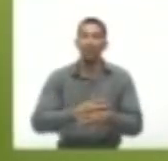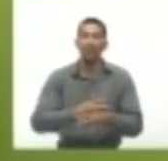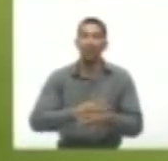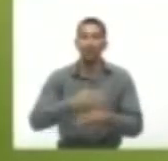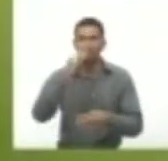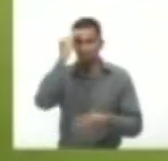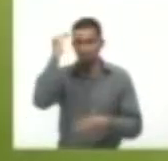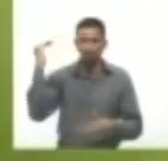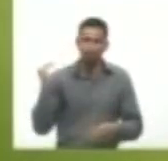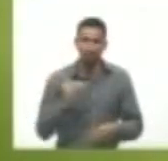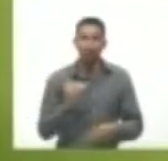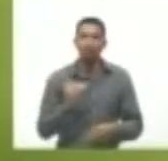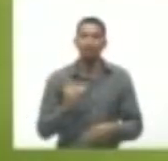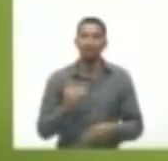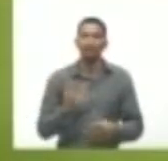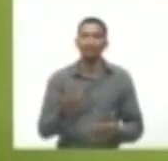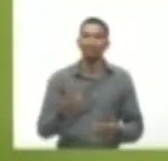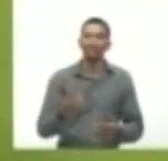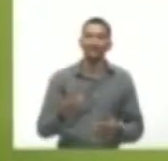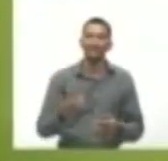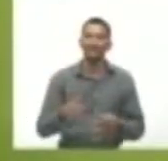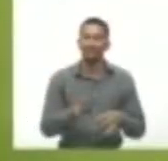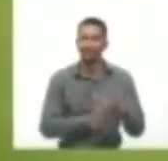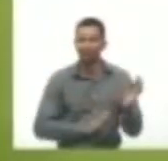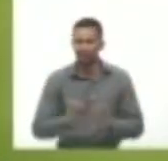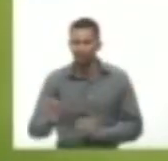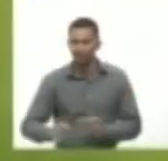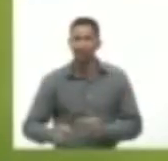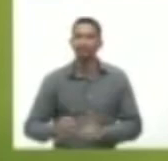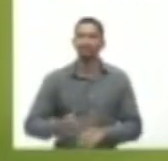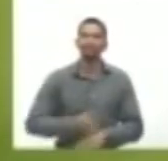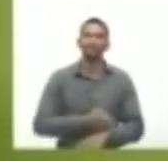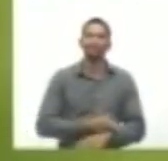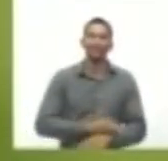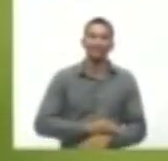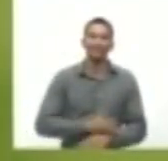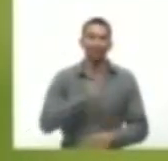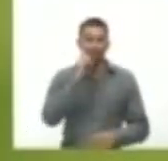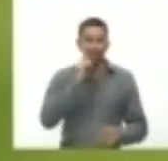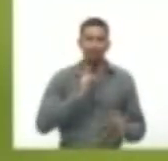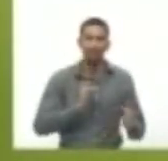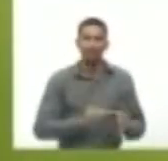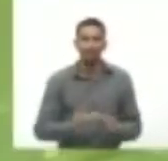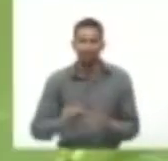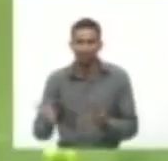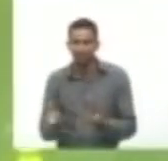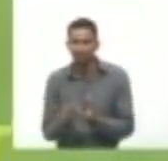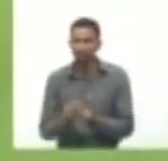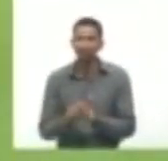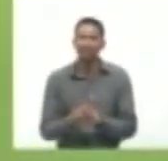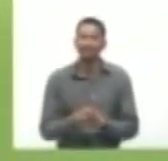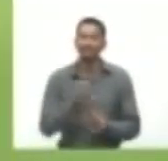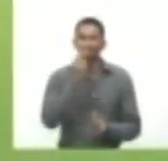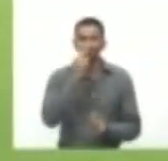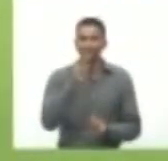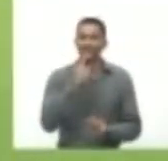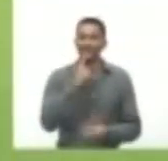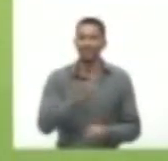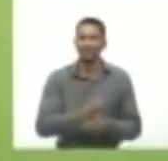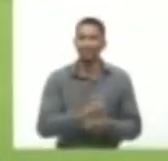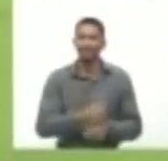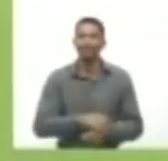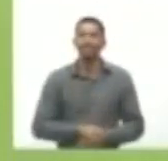de dirección, pobre reacción y poca actitud son algunas fallas en los dirigidos por Carlos Restrepo. La parte emocional de